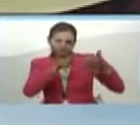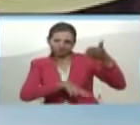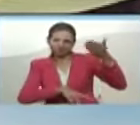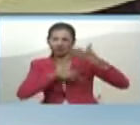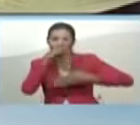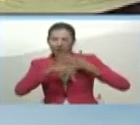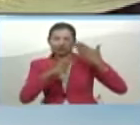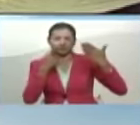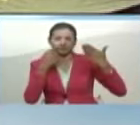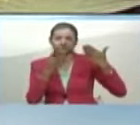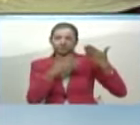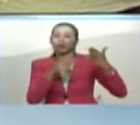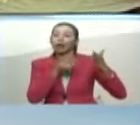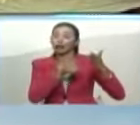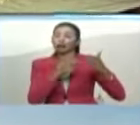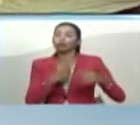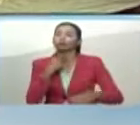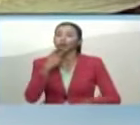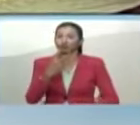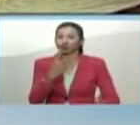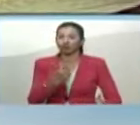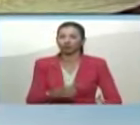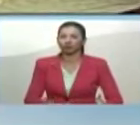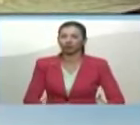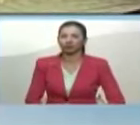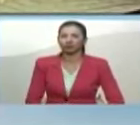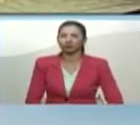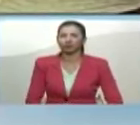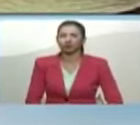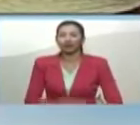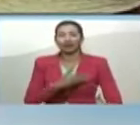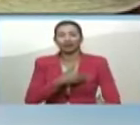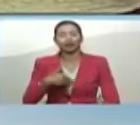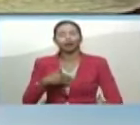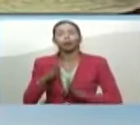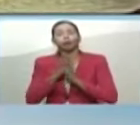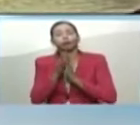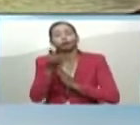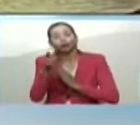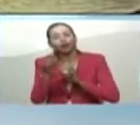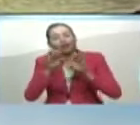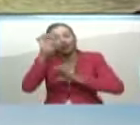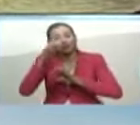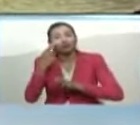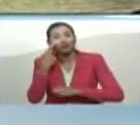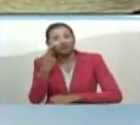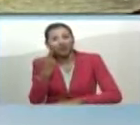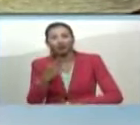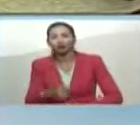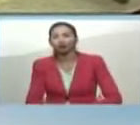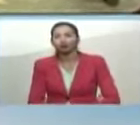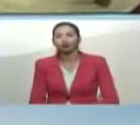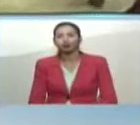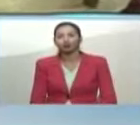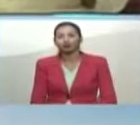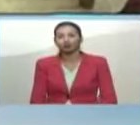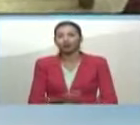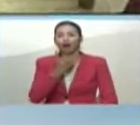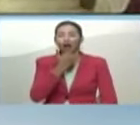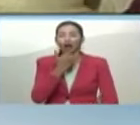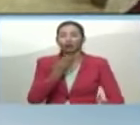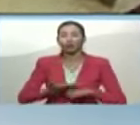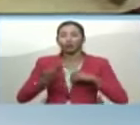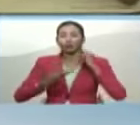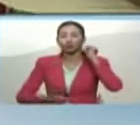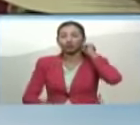nosotros, los voceros del Consejo Presidencial de Pesca, queremos que lo evalúe y vea, pues. También hay algo